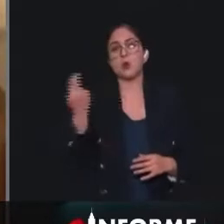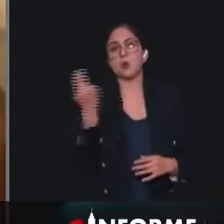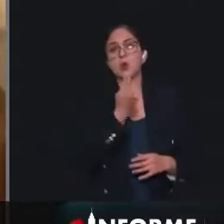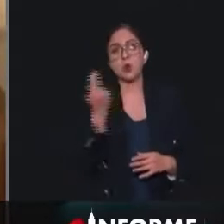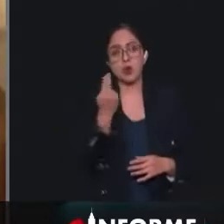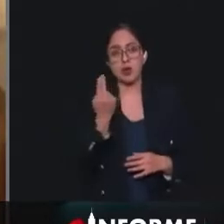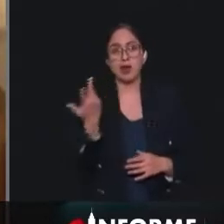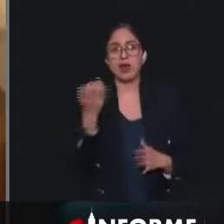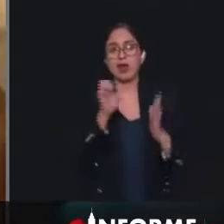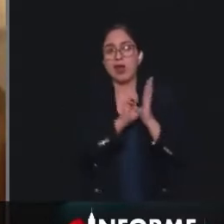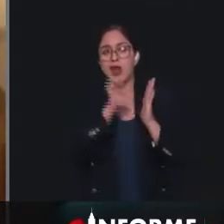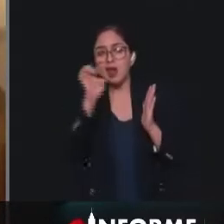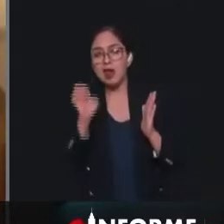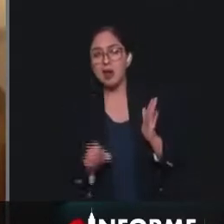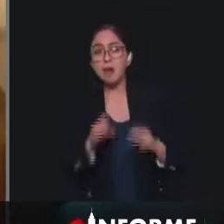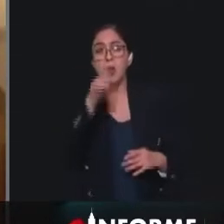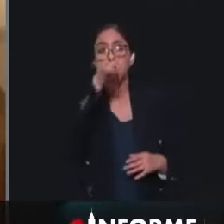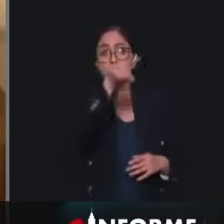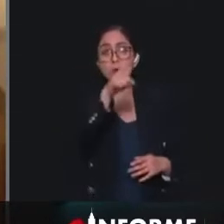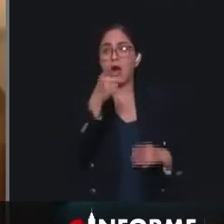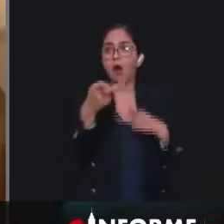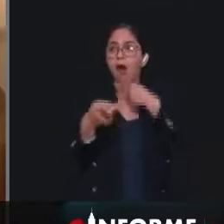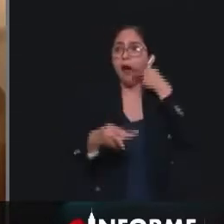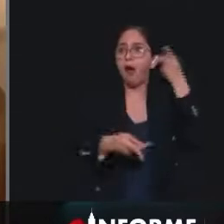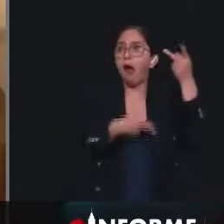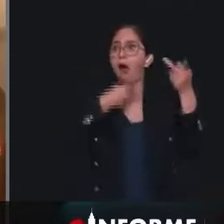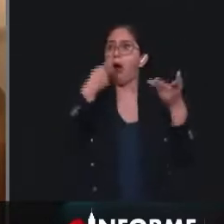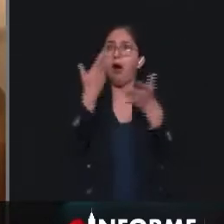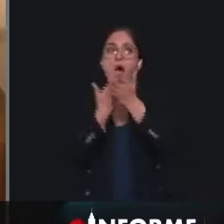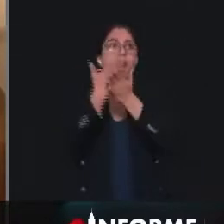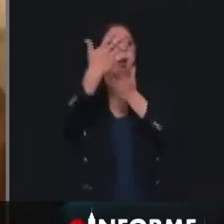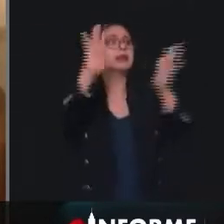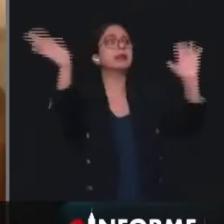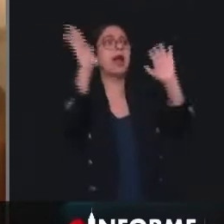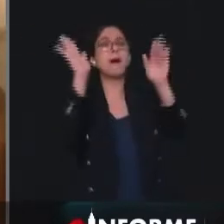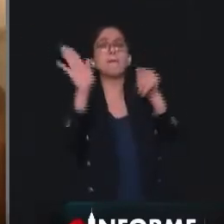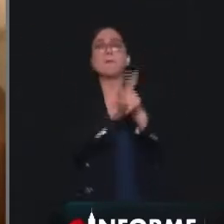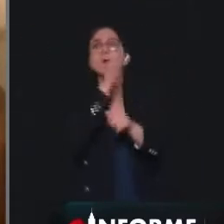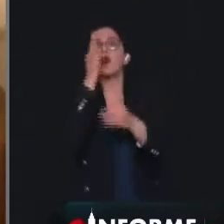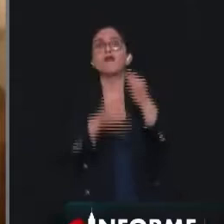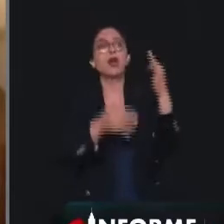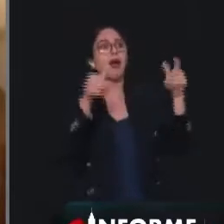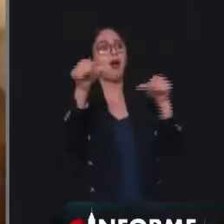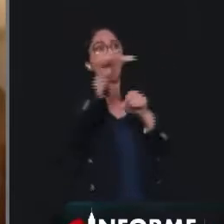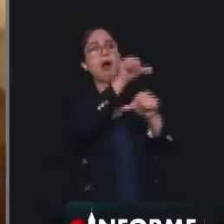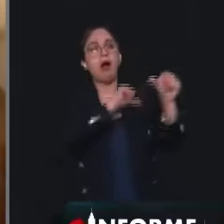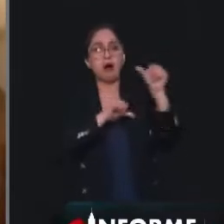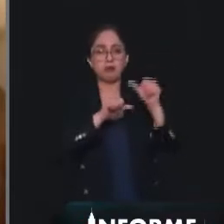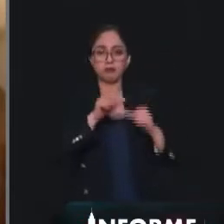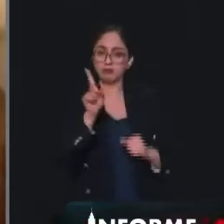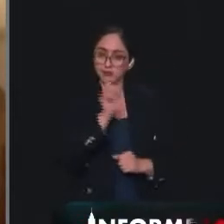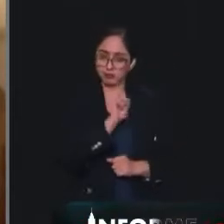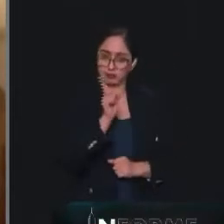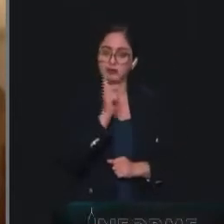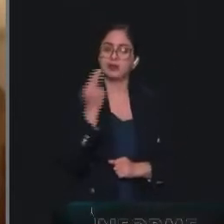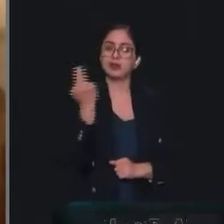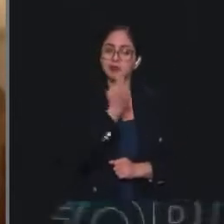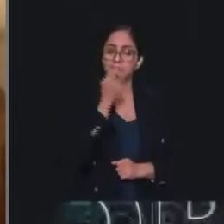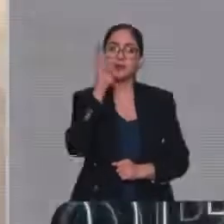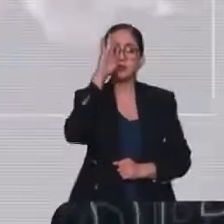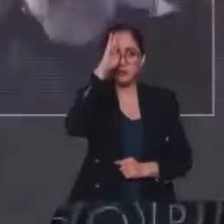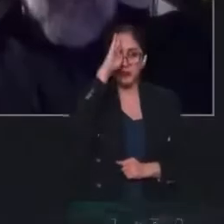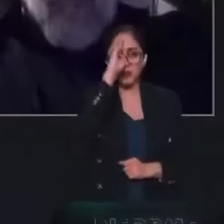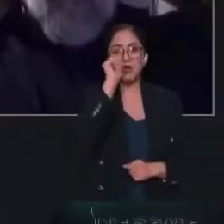todo no adelantar vísperas, o sea, no adelantar la sucesión antes de resolver estas dos retos que tenemos enfrente.